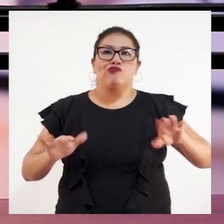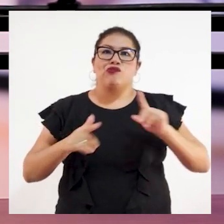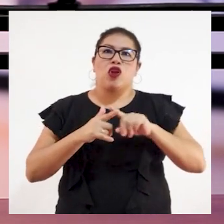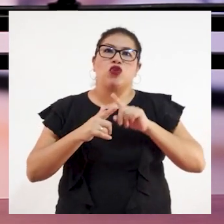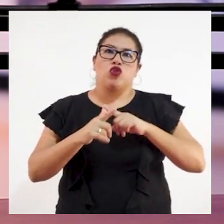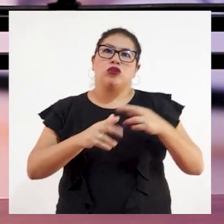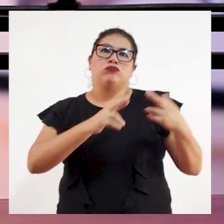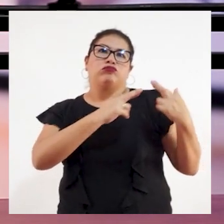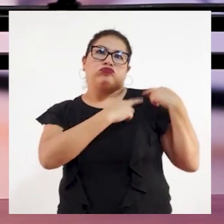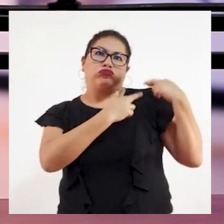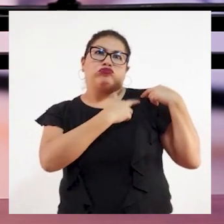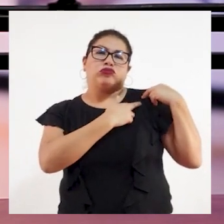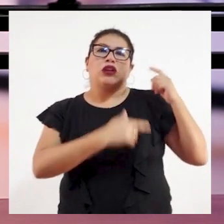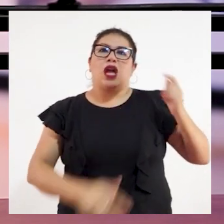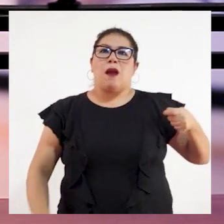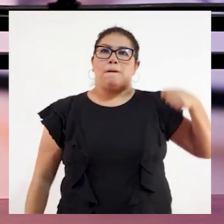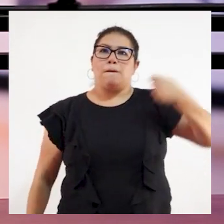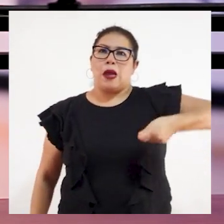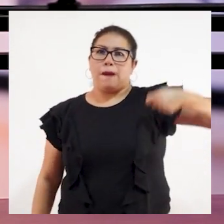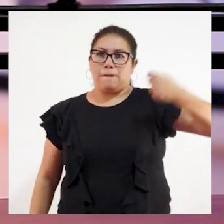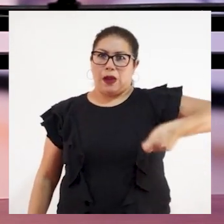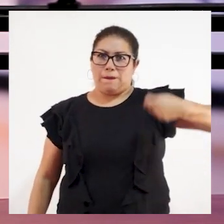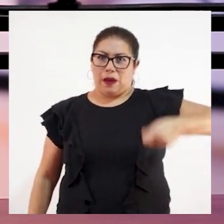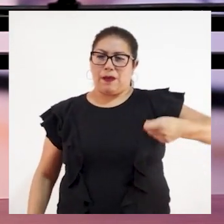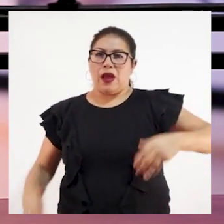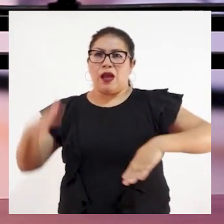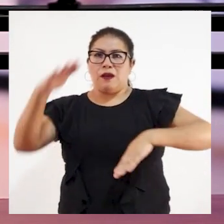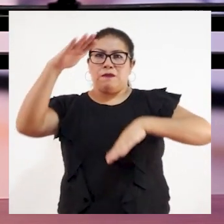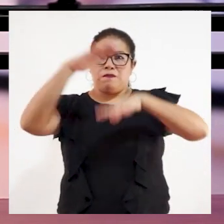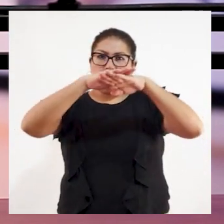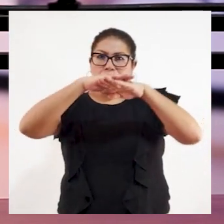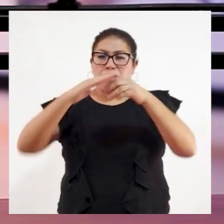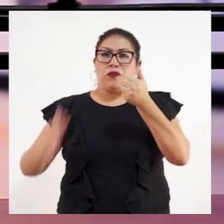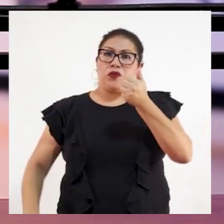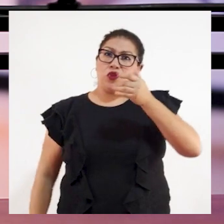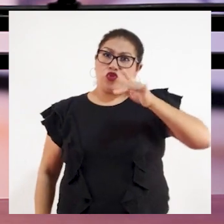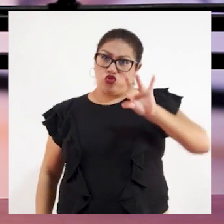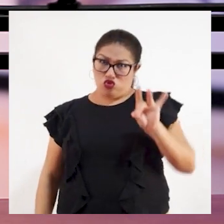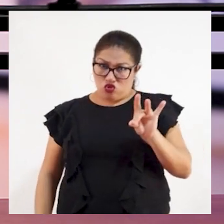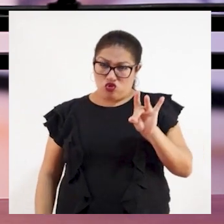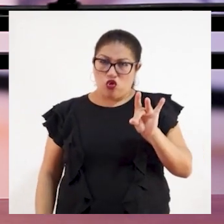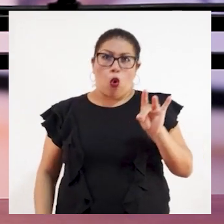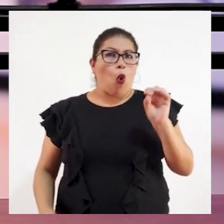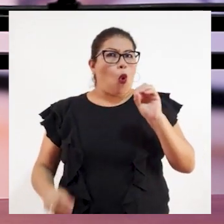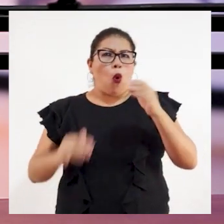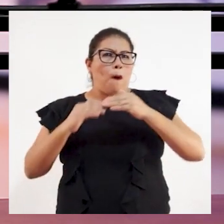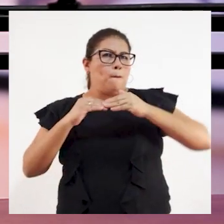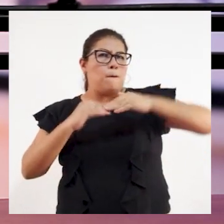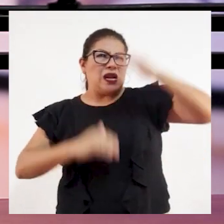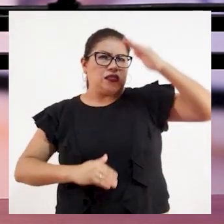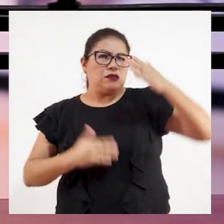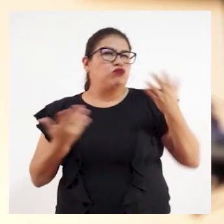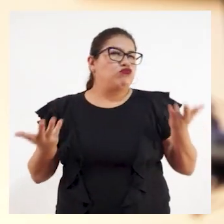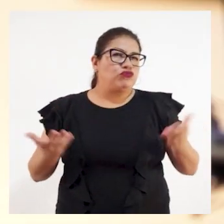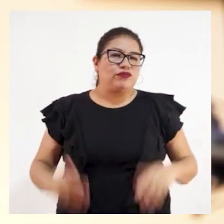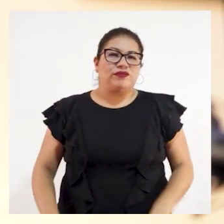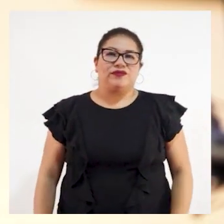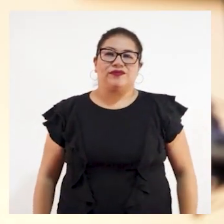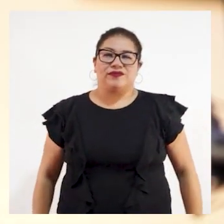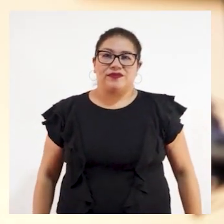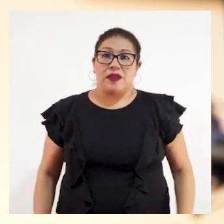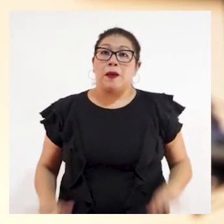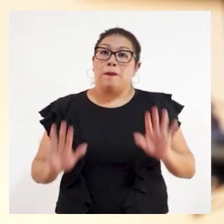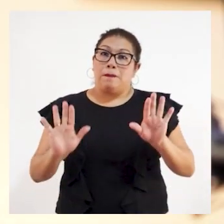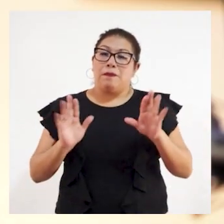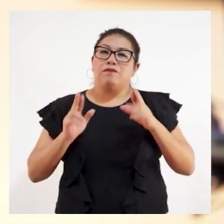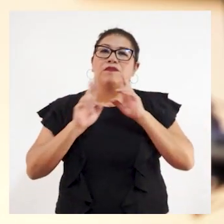la obligación de darles una pensión ¿solo hasta los 18 años o pasando los 18 años, doctora? Sí, a